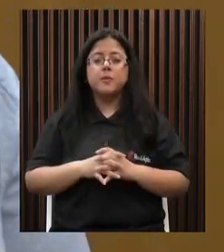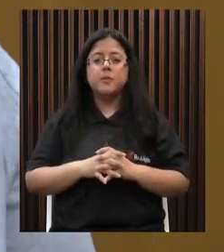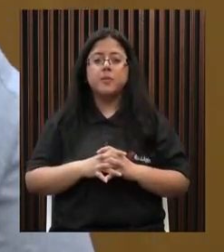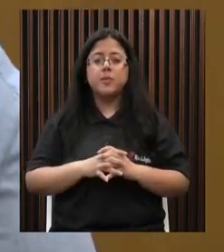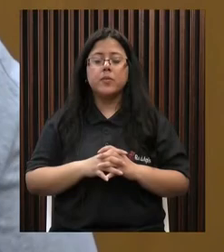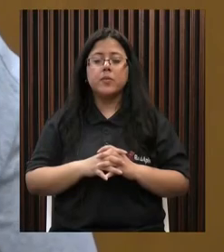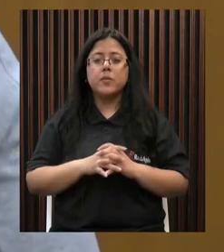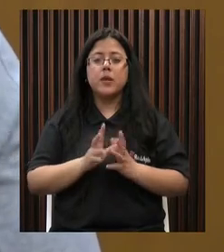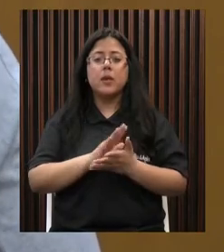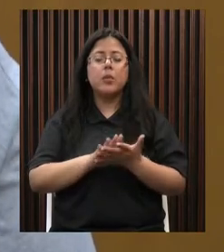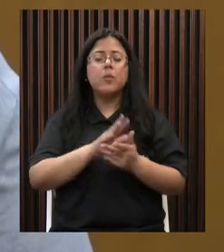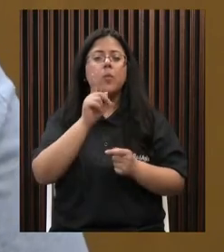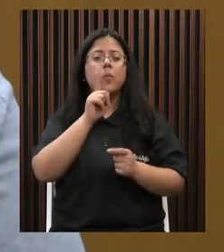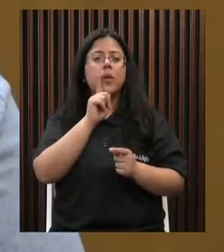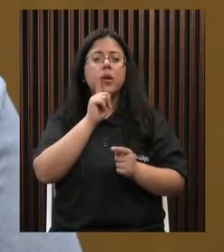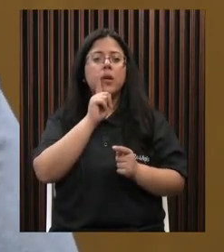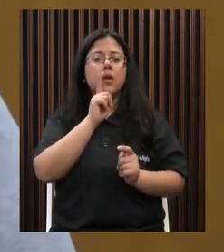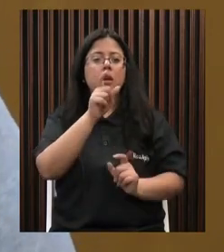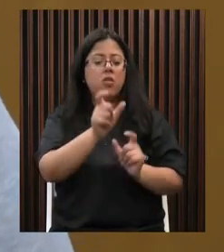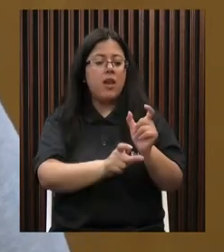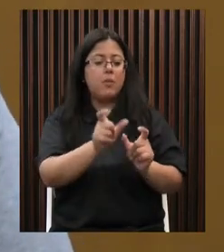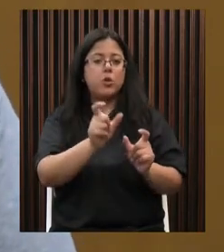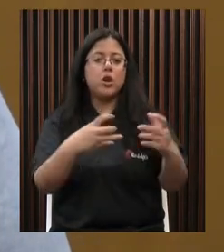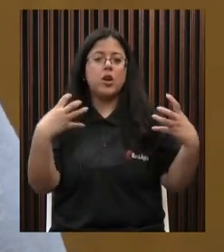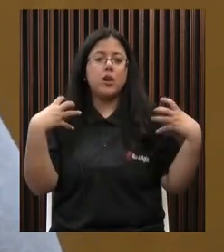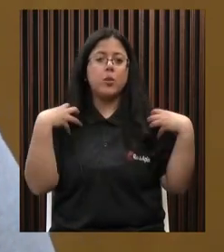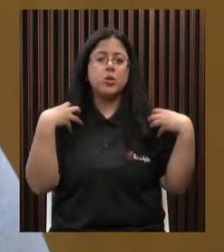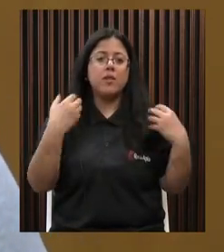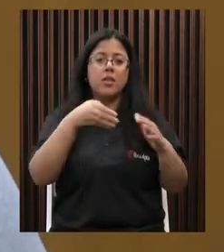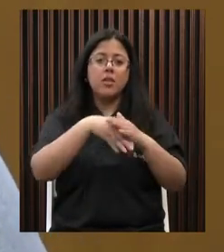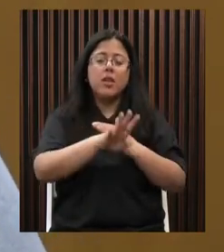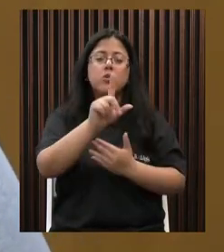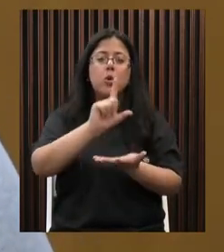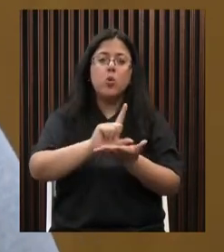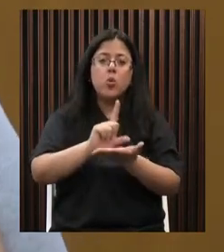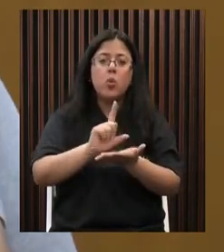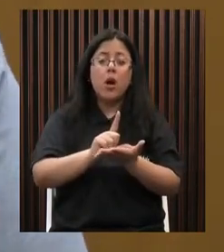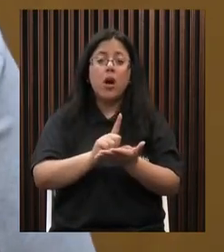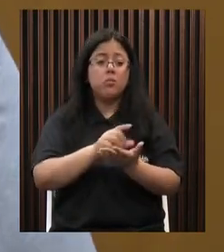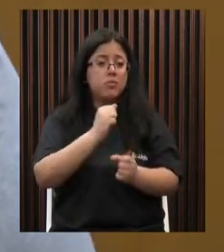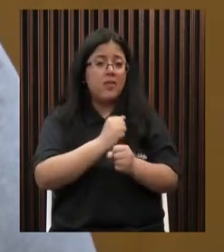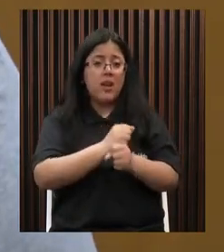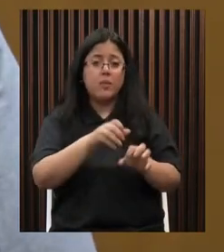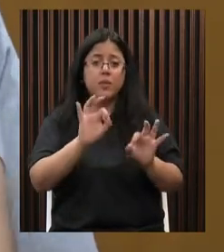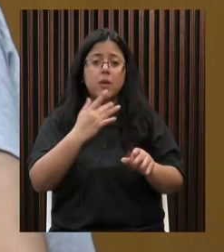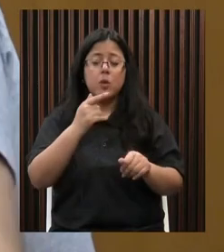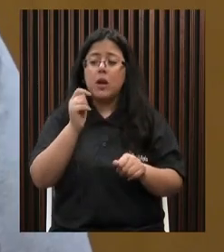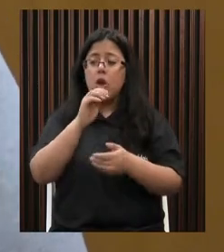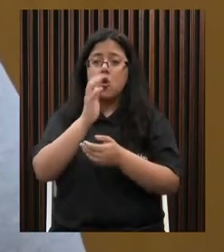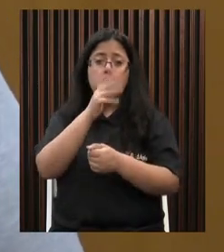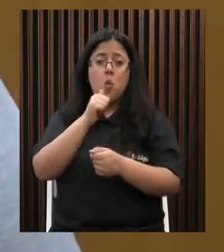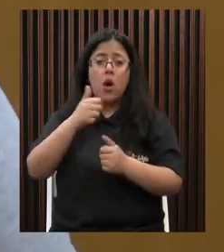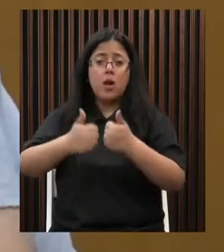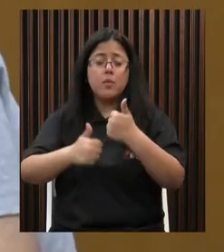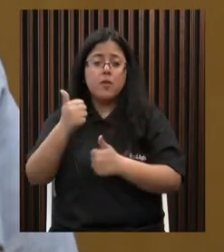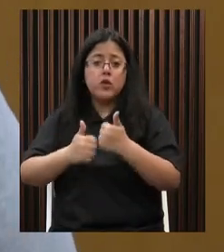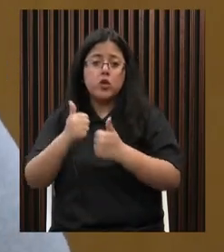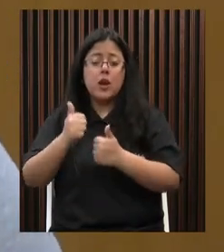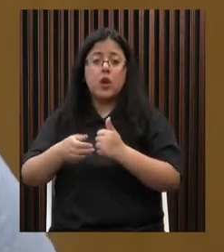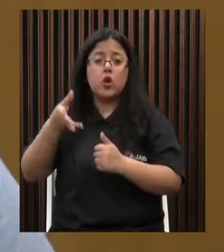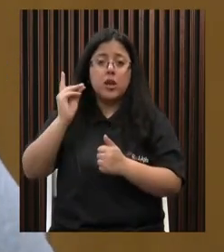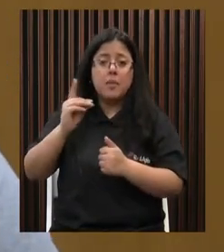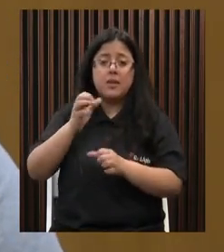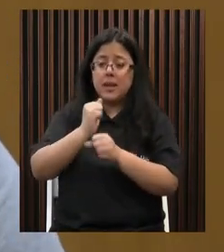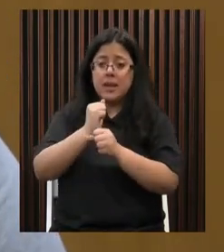quién del personal de esa institución está trabajando en eso. Si no tienes profesionales con discapacidad que trabajen